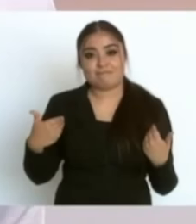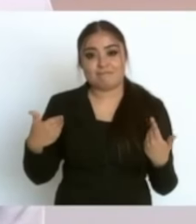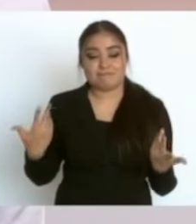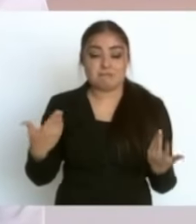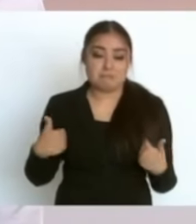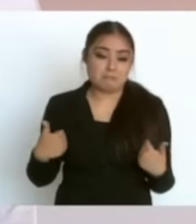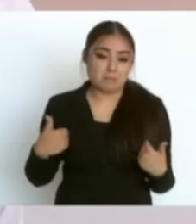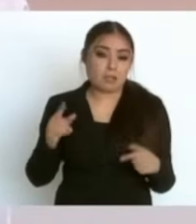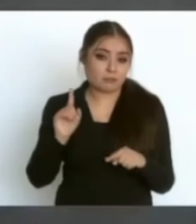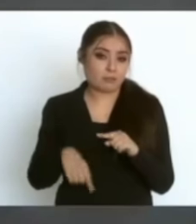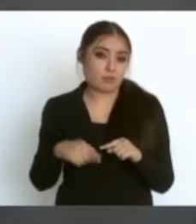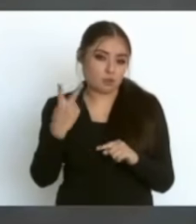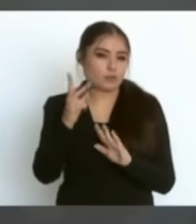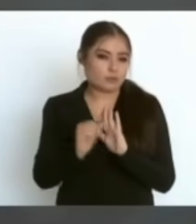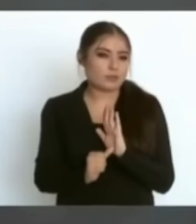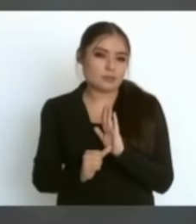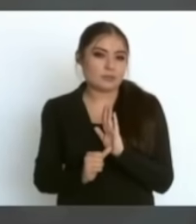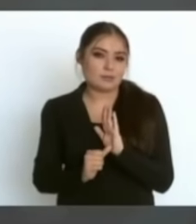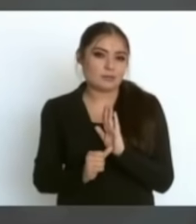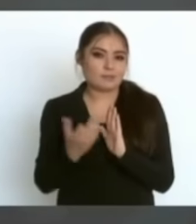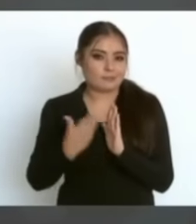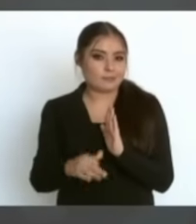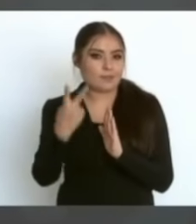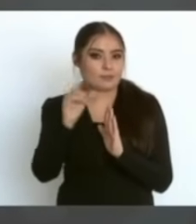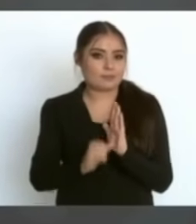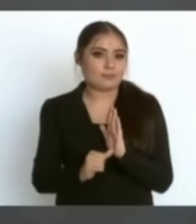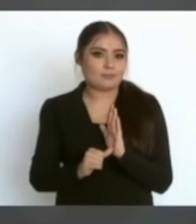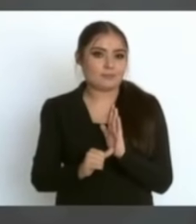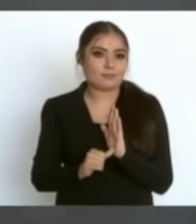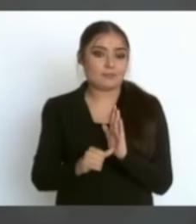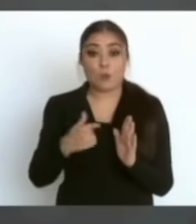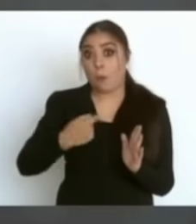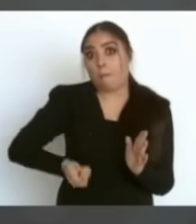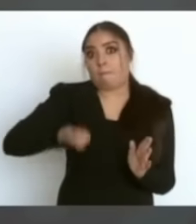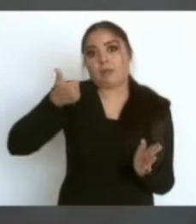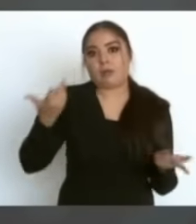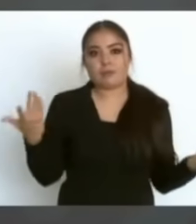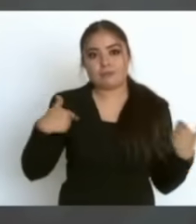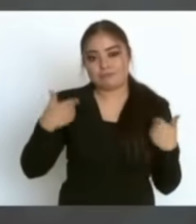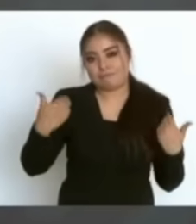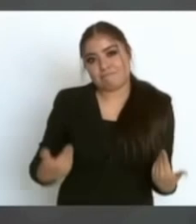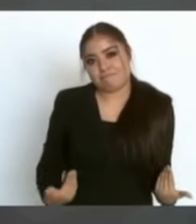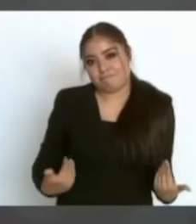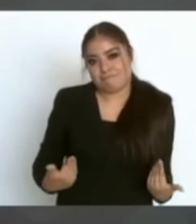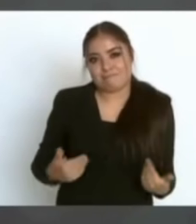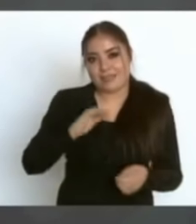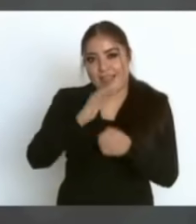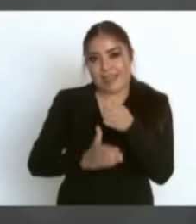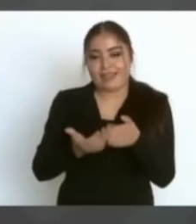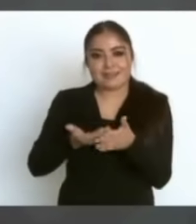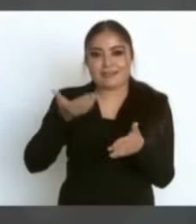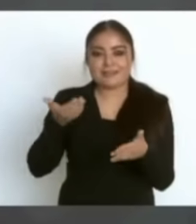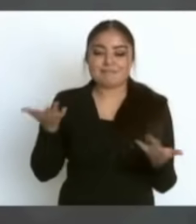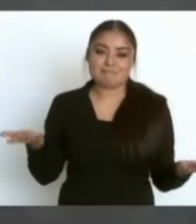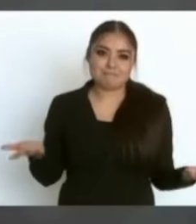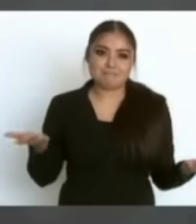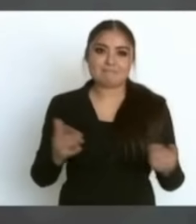quitando dos veces este soy el primero que voy a terminar antes